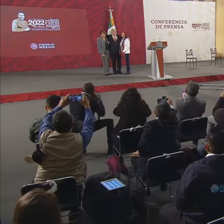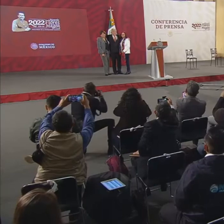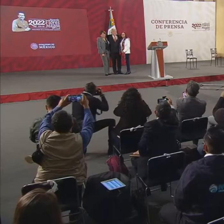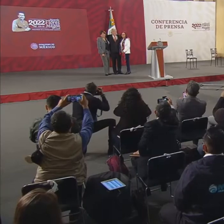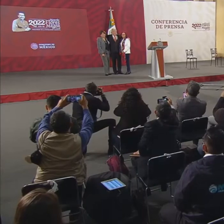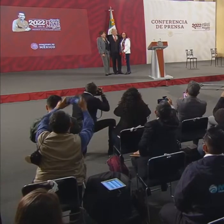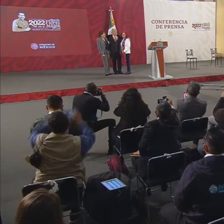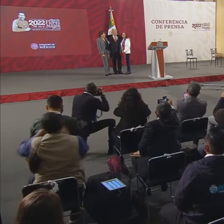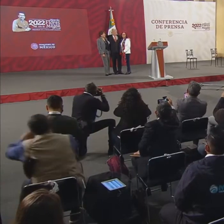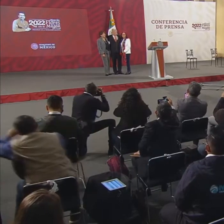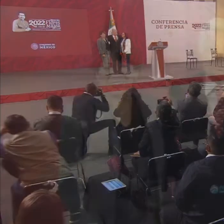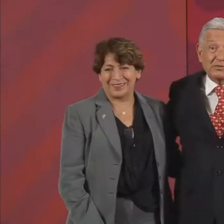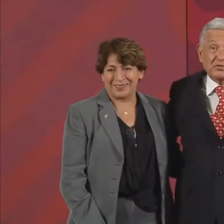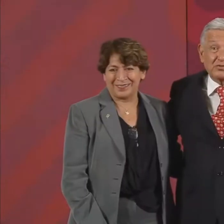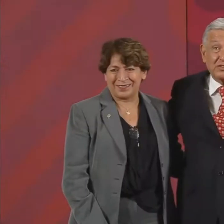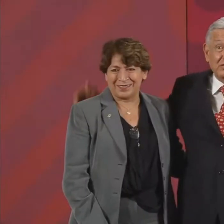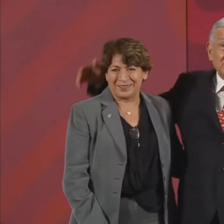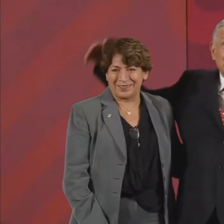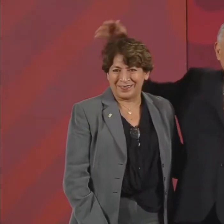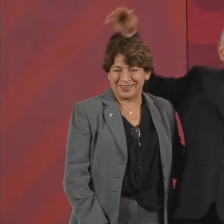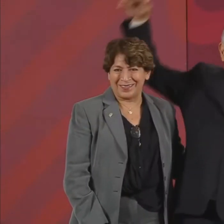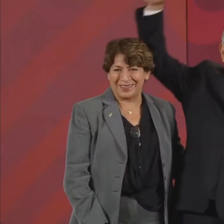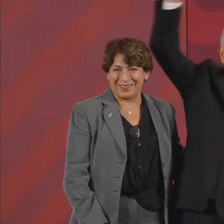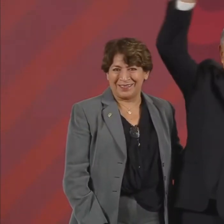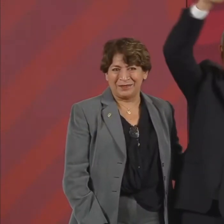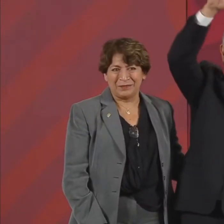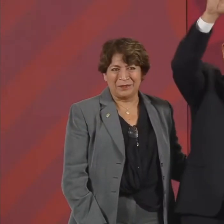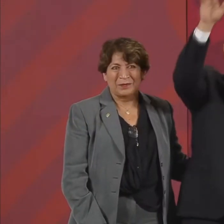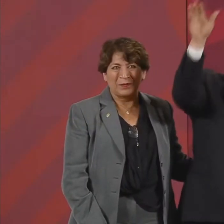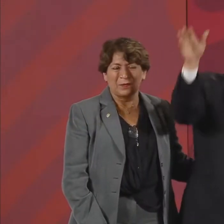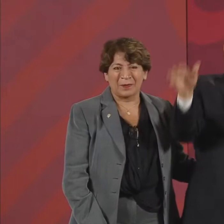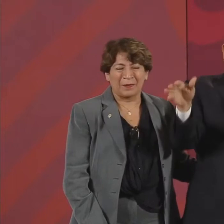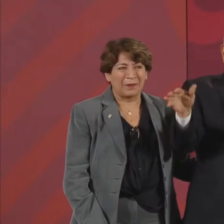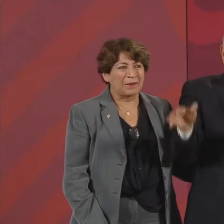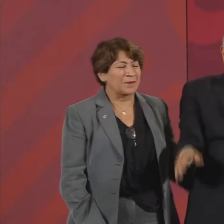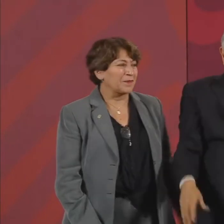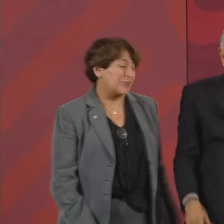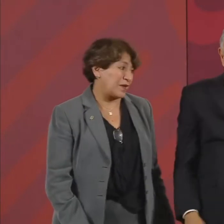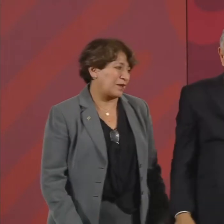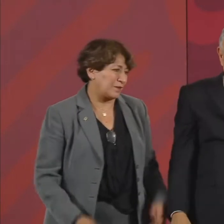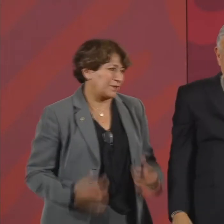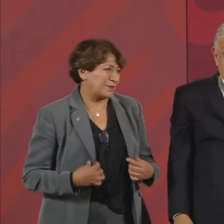Miren, el maestro Vasconcelos, lo mejor.